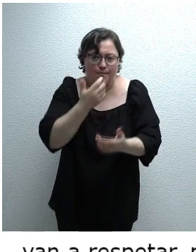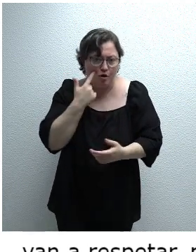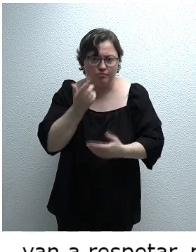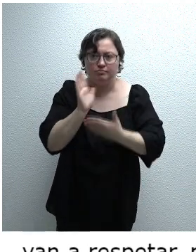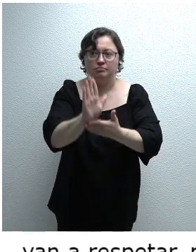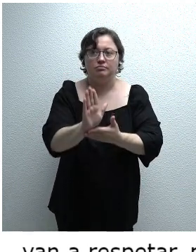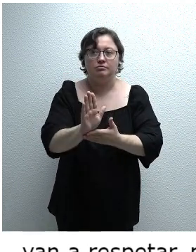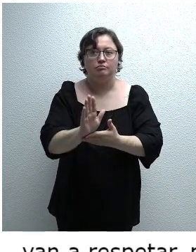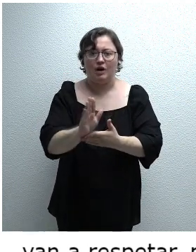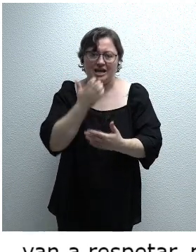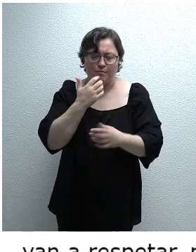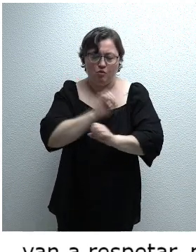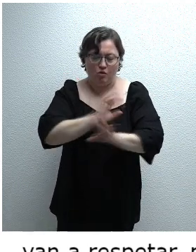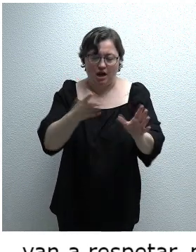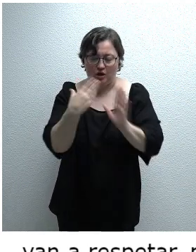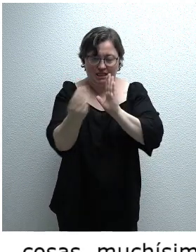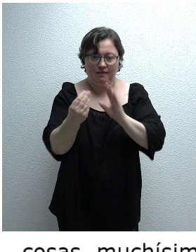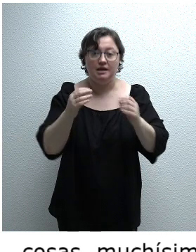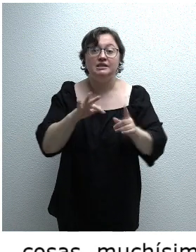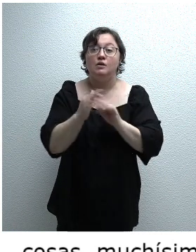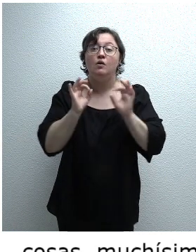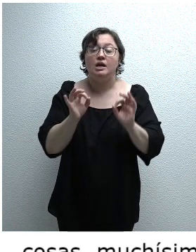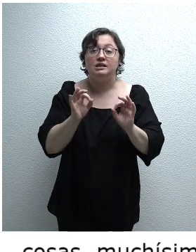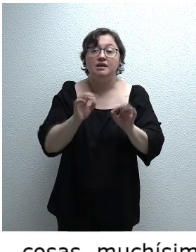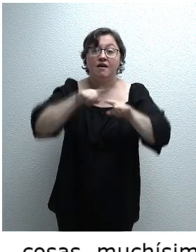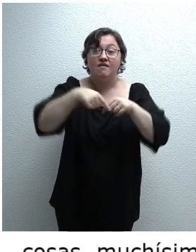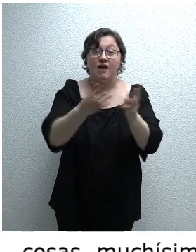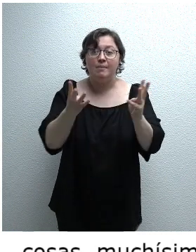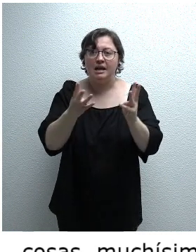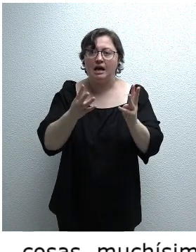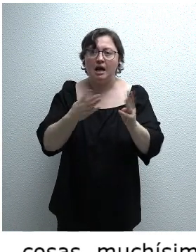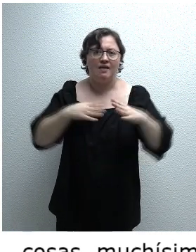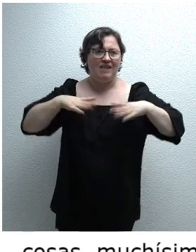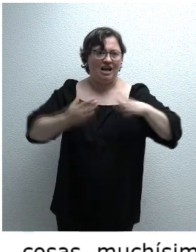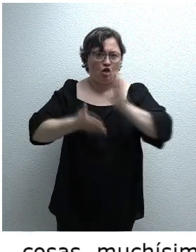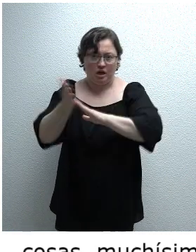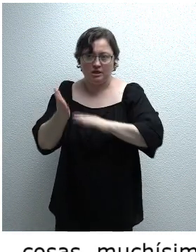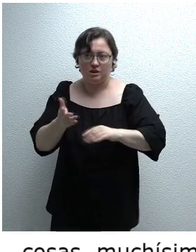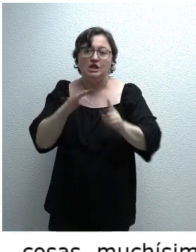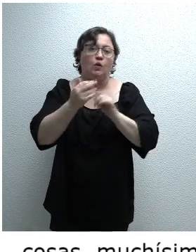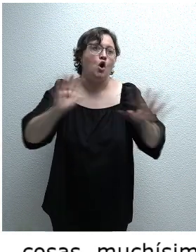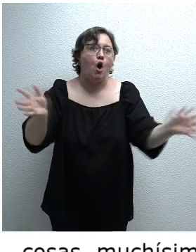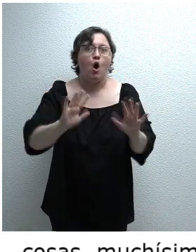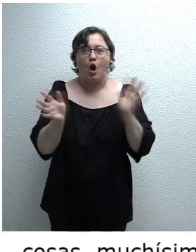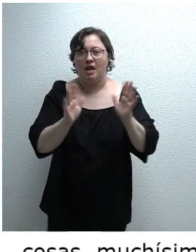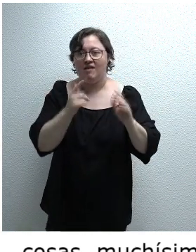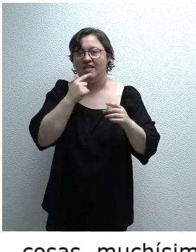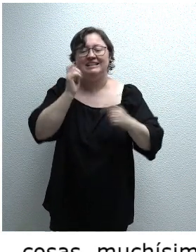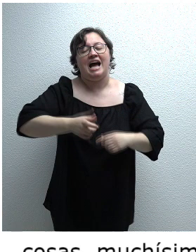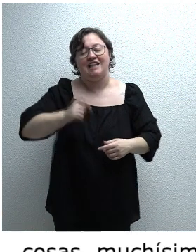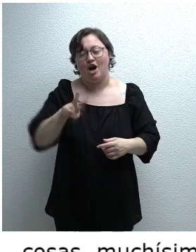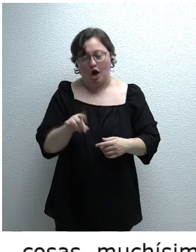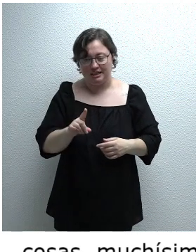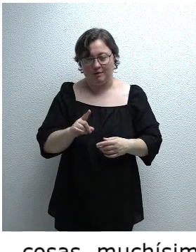¿no? Porque los ejemplos son muy claros, una situación de la familia querer irse de vacaciones. Yo hablo de lo peor, no estoy hablando ahora de los